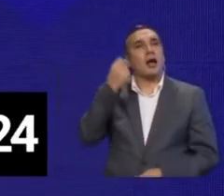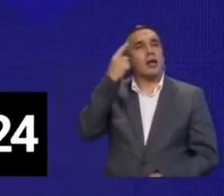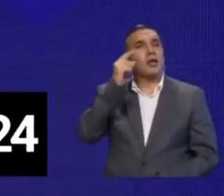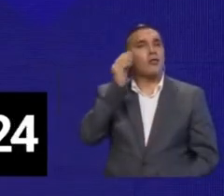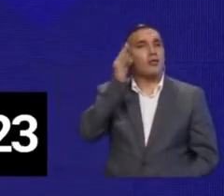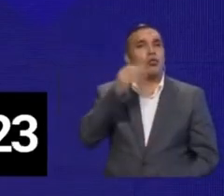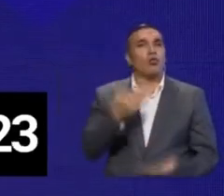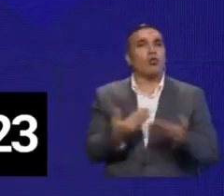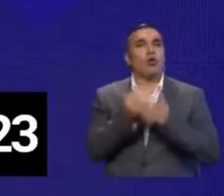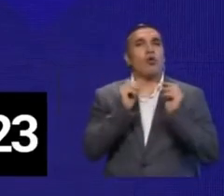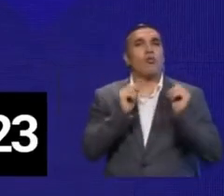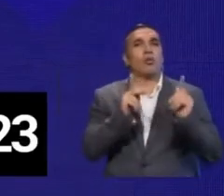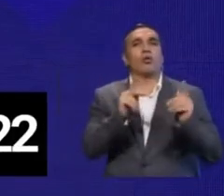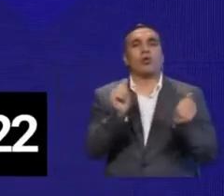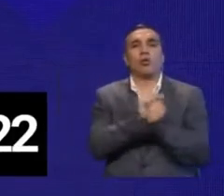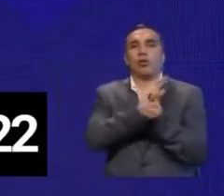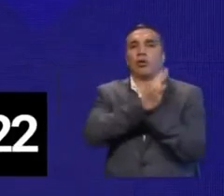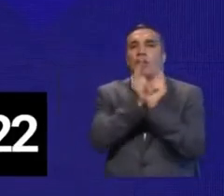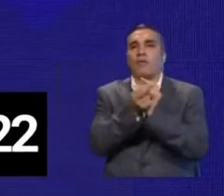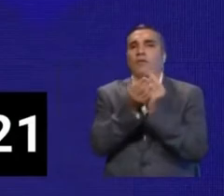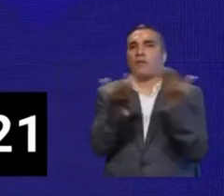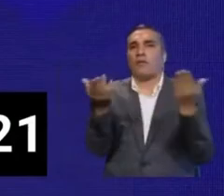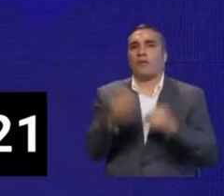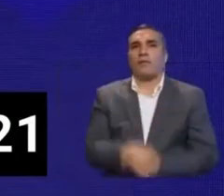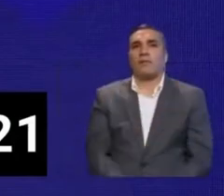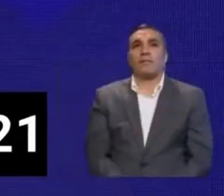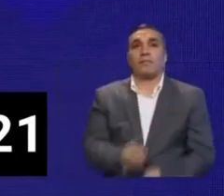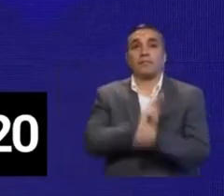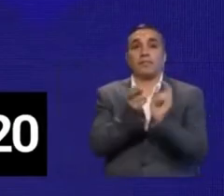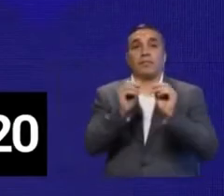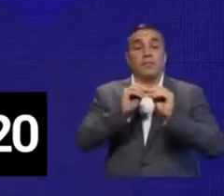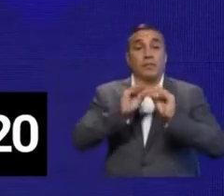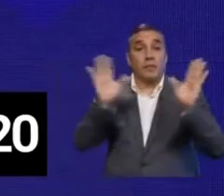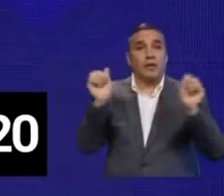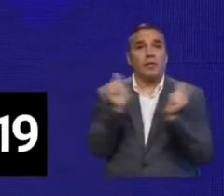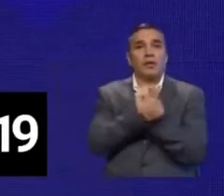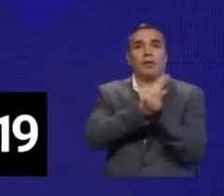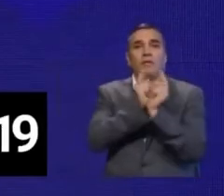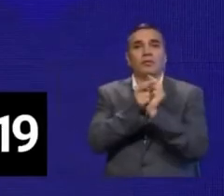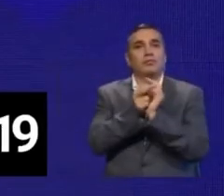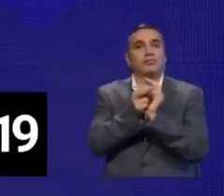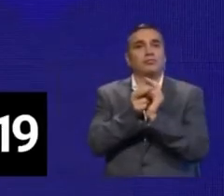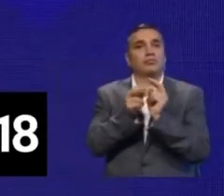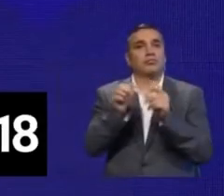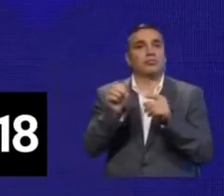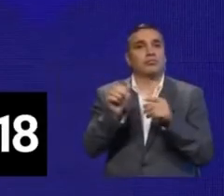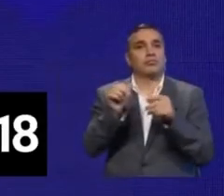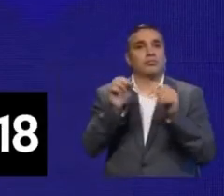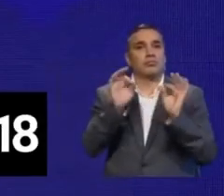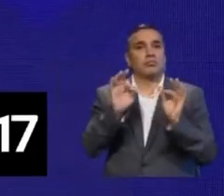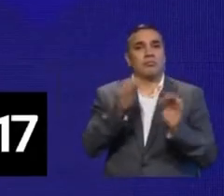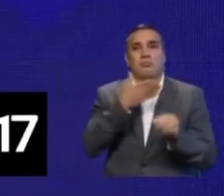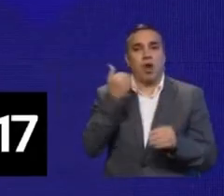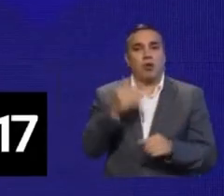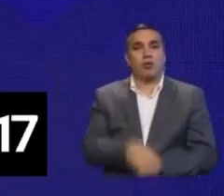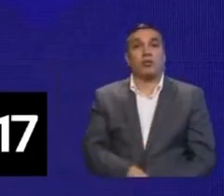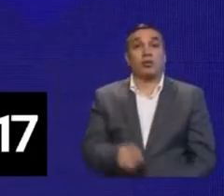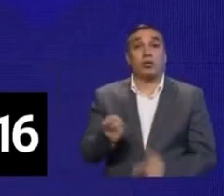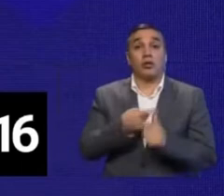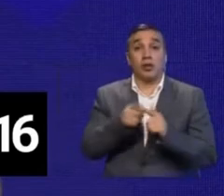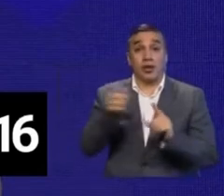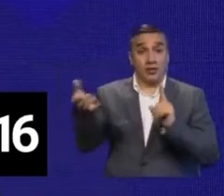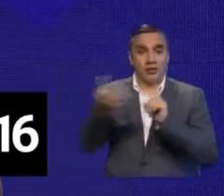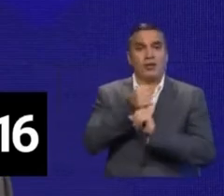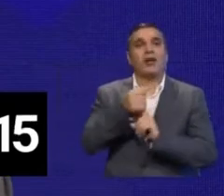hacer las cosas con reformas que son estructurales, con reformas que son claras, con reformas que son prácticas. Yendo allá, entenderemos nosotros